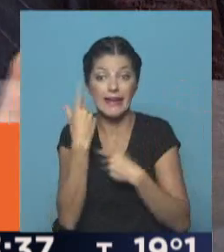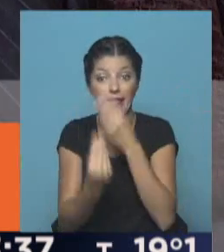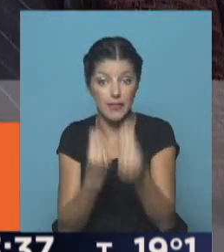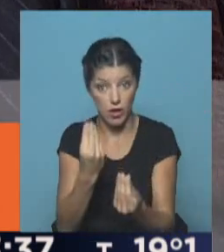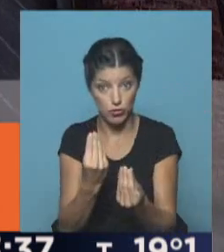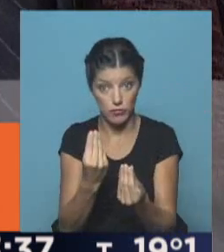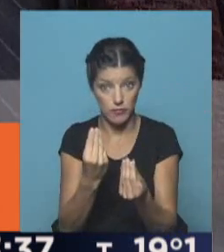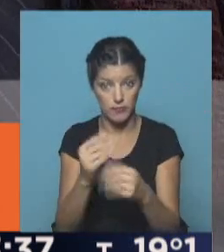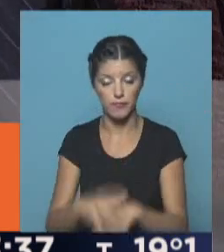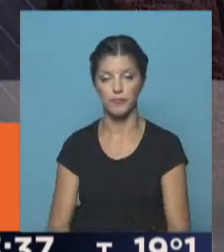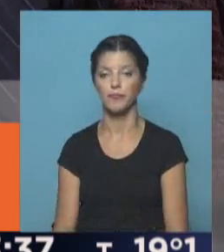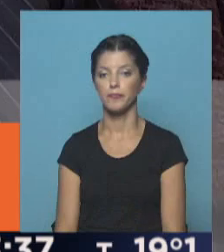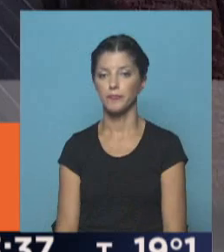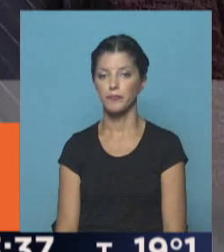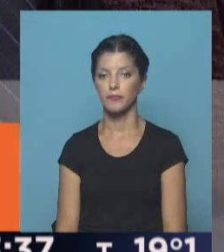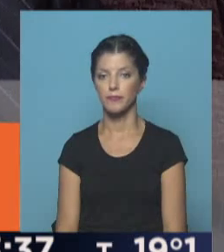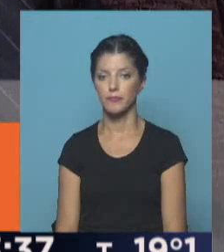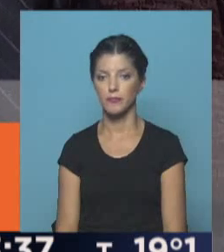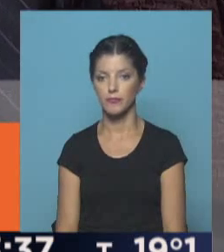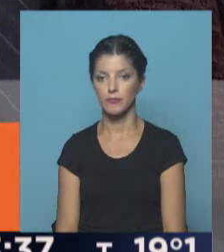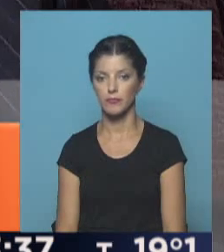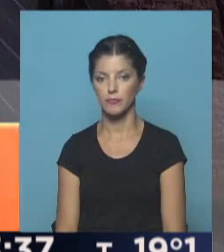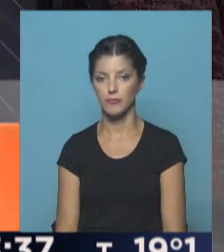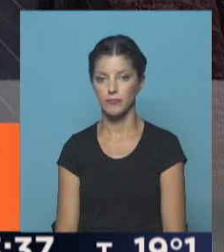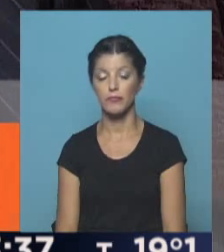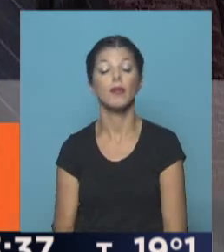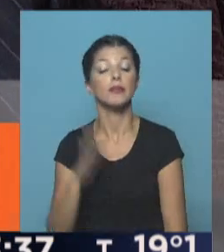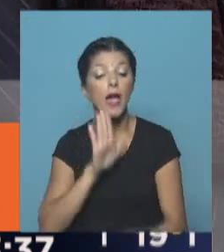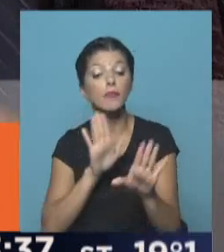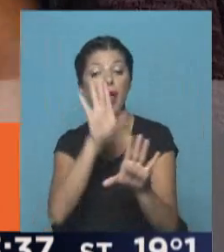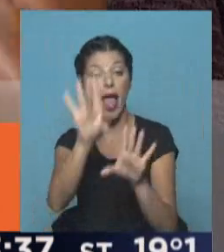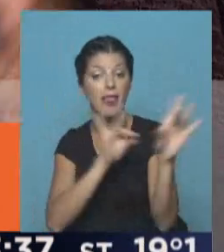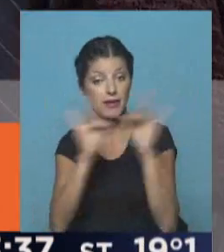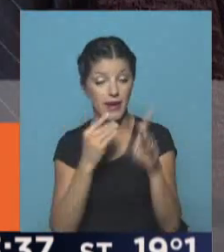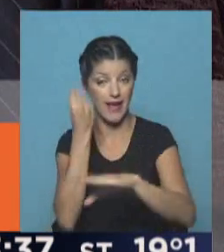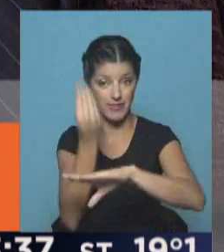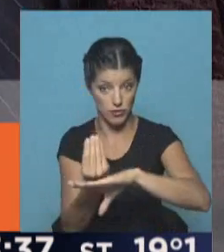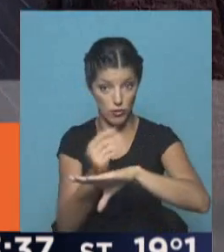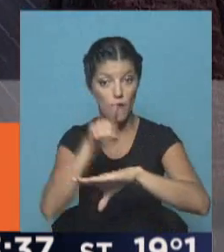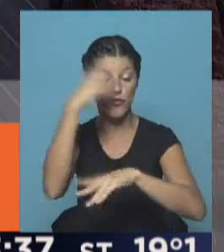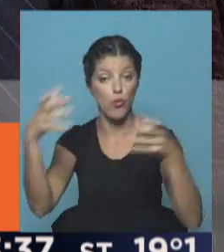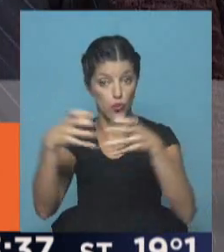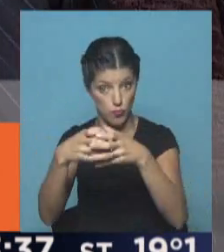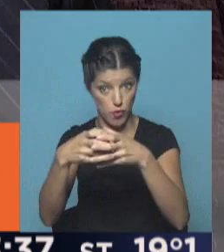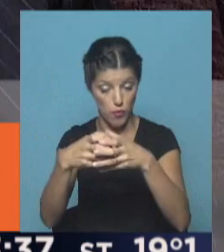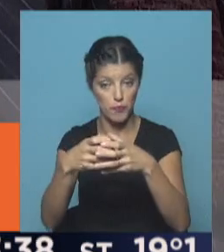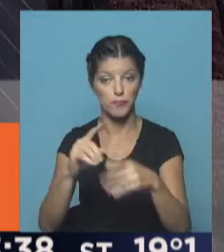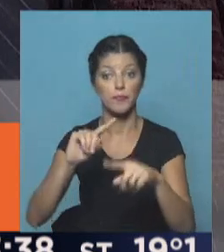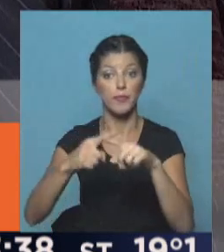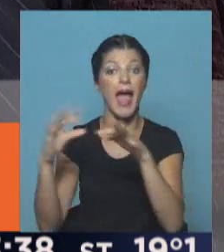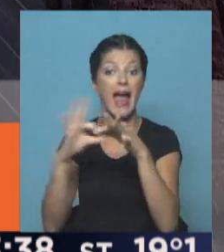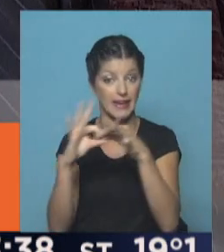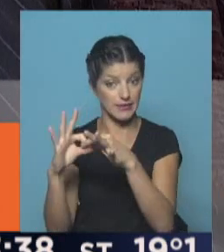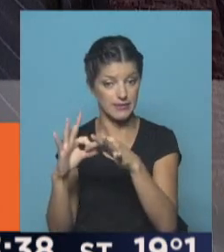todo un respaldo oficial y ha definido ahí el candidato delante de la futura alianza pero